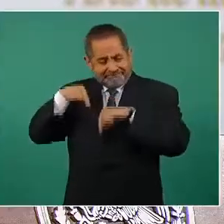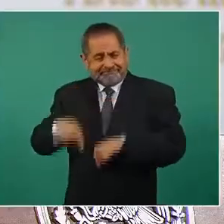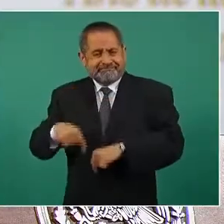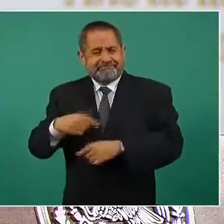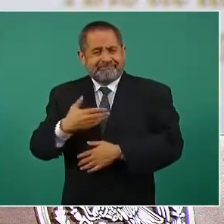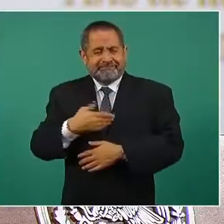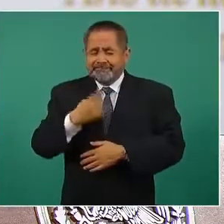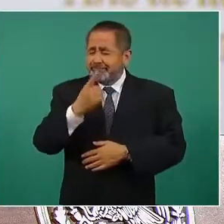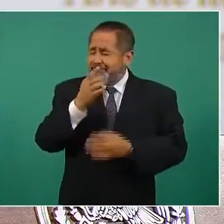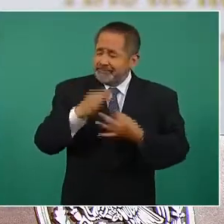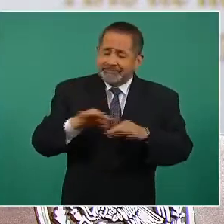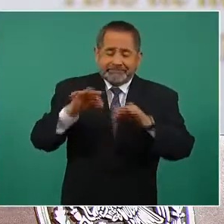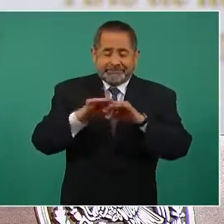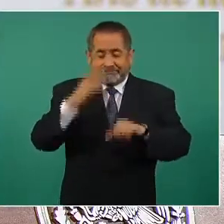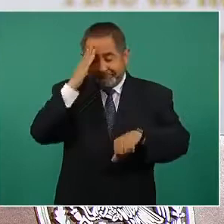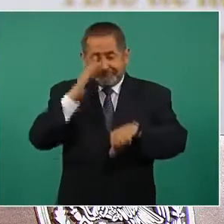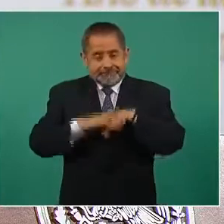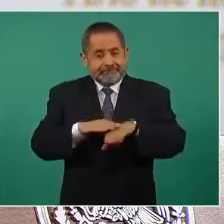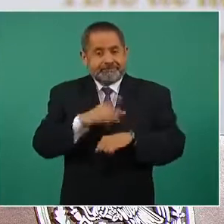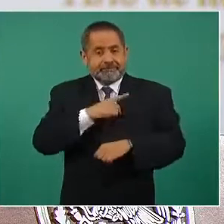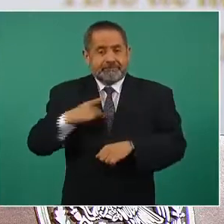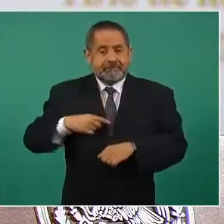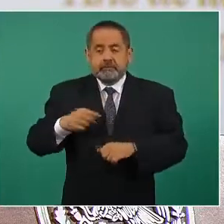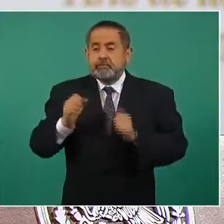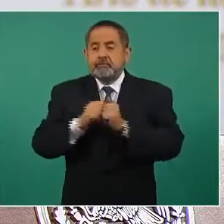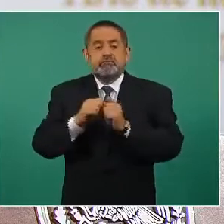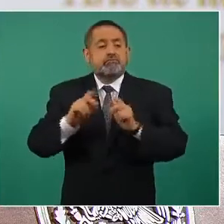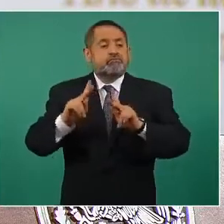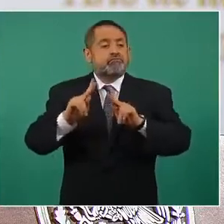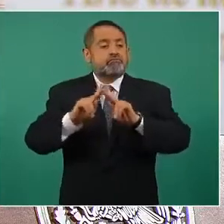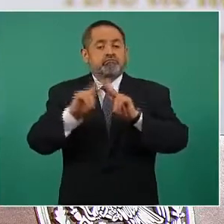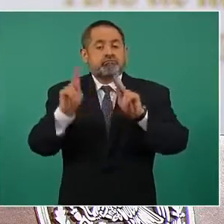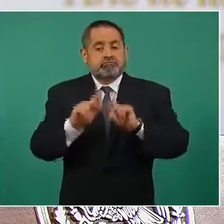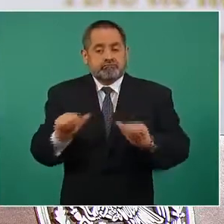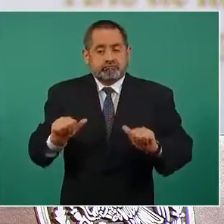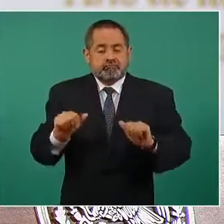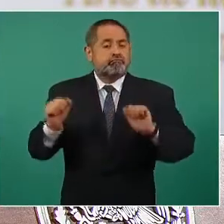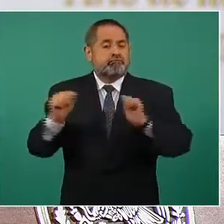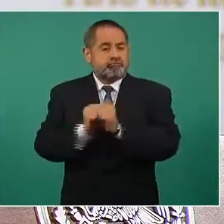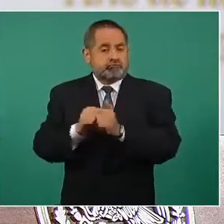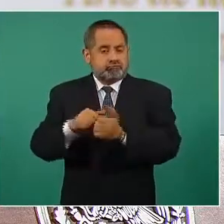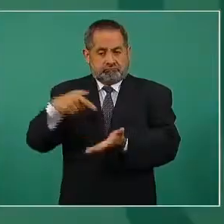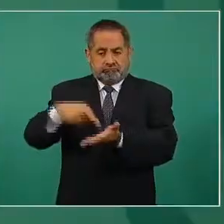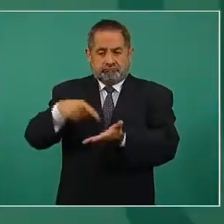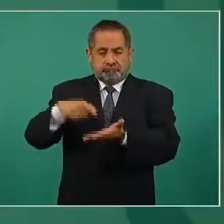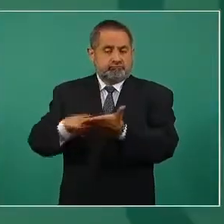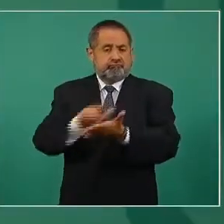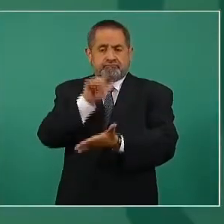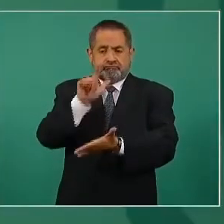que no se olvide, por la vía pacífica y legal.